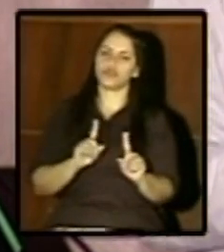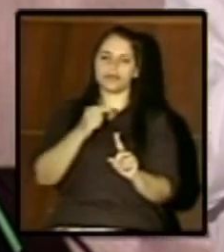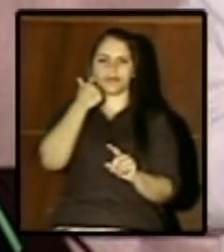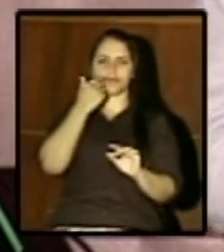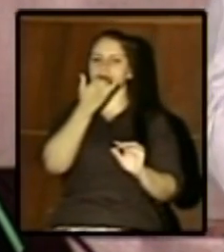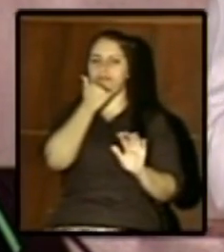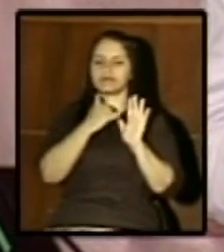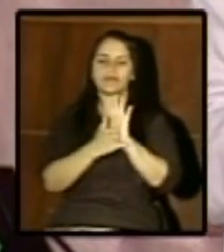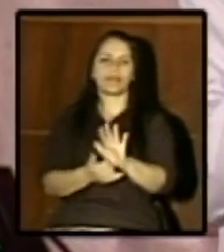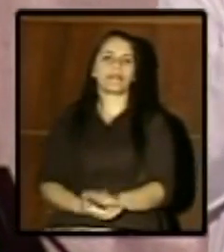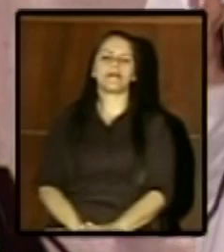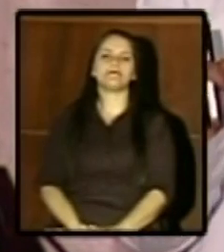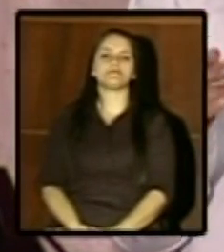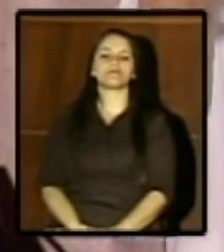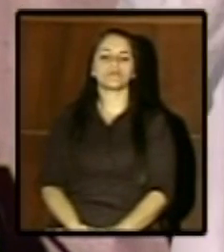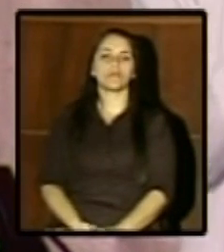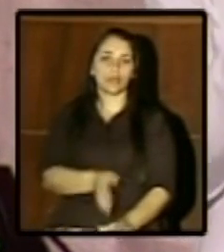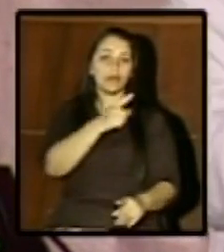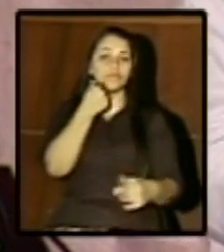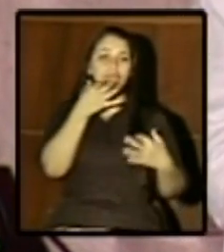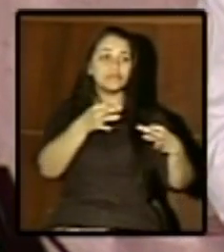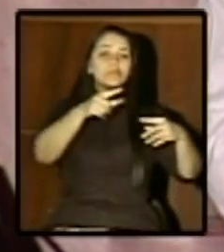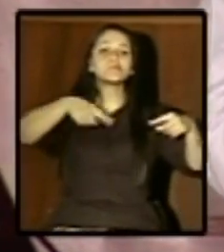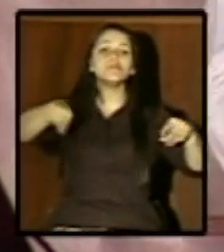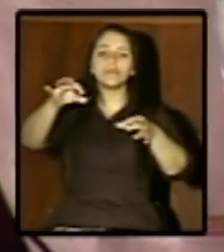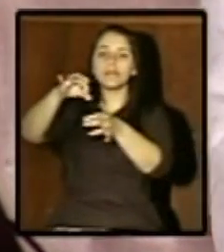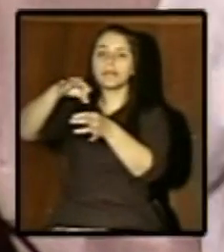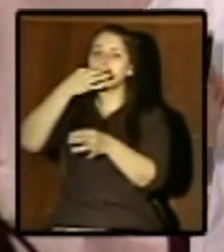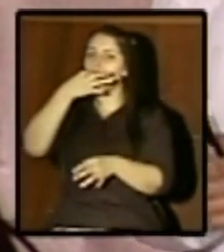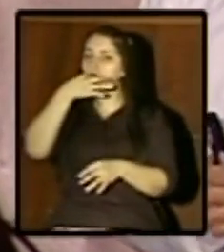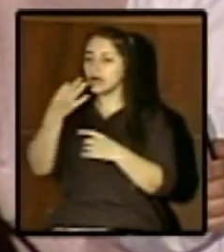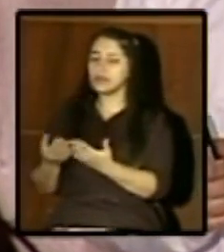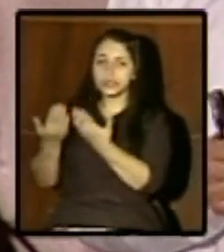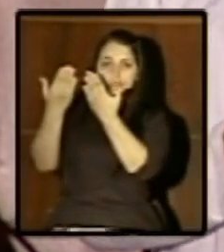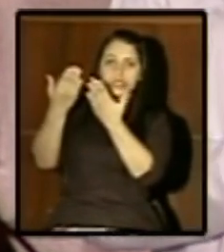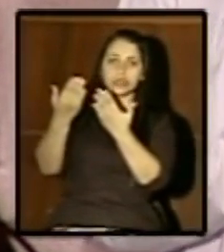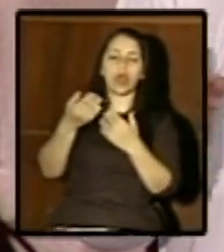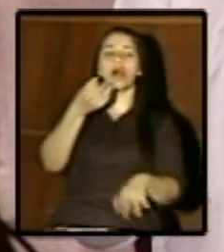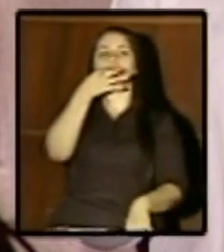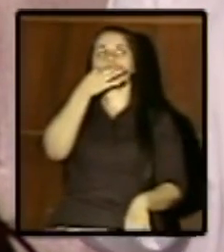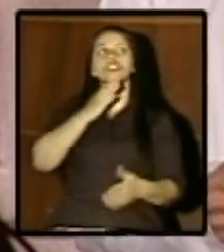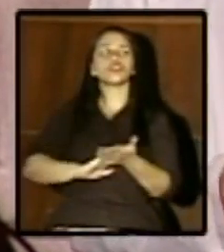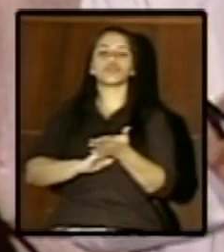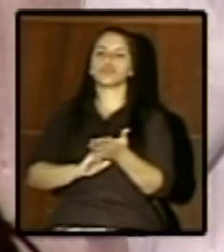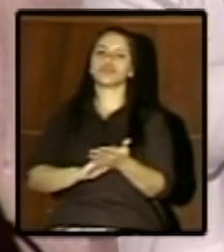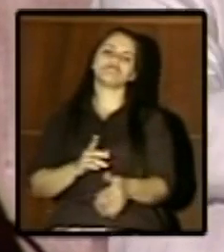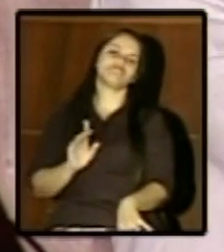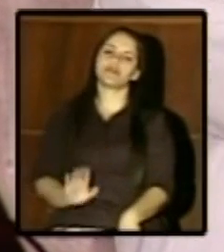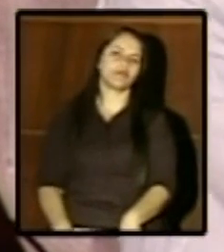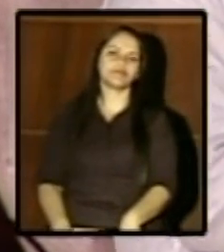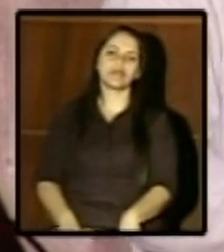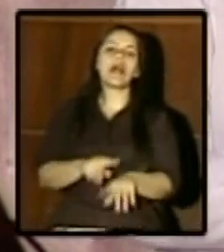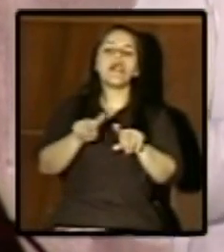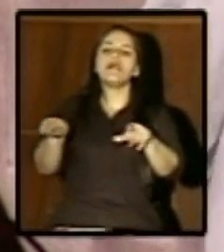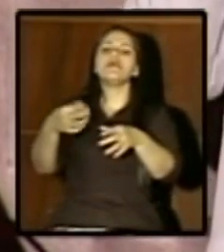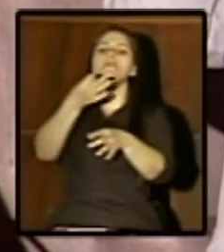enfermedad, y es acá donde hay discusión. ¿Por qué? Ningún estudio ha demostrado que haya salido la droga que prevenga